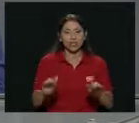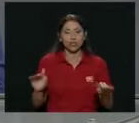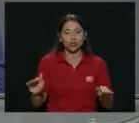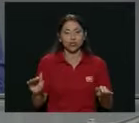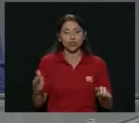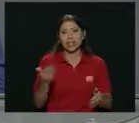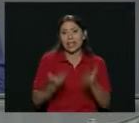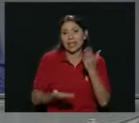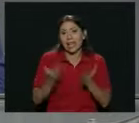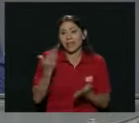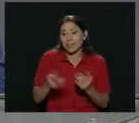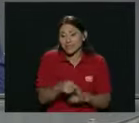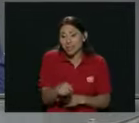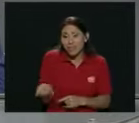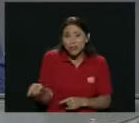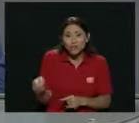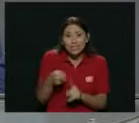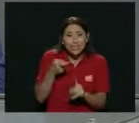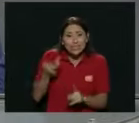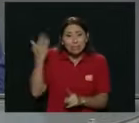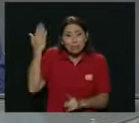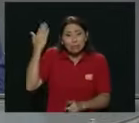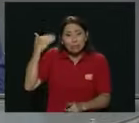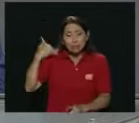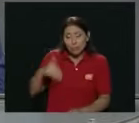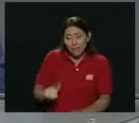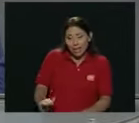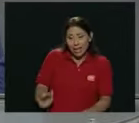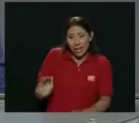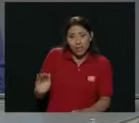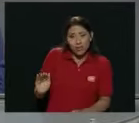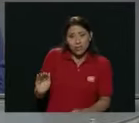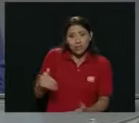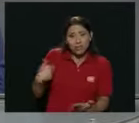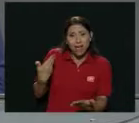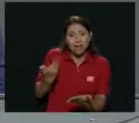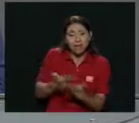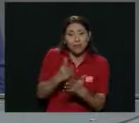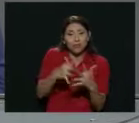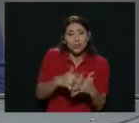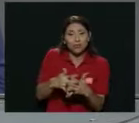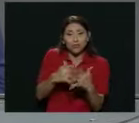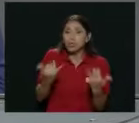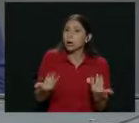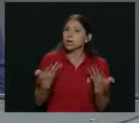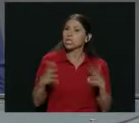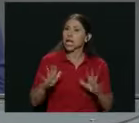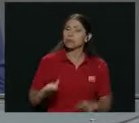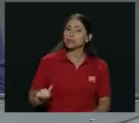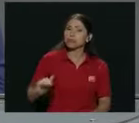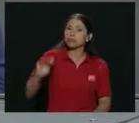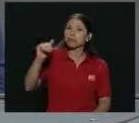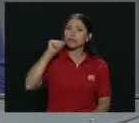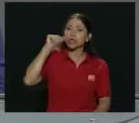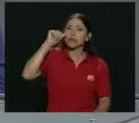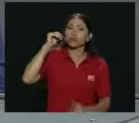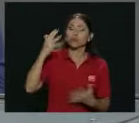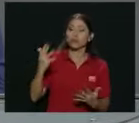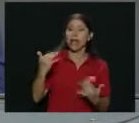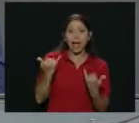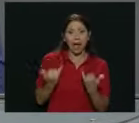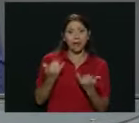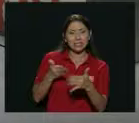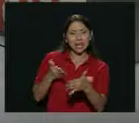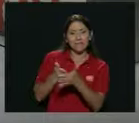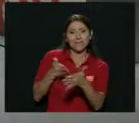que tal vez llegaron muy pequeños a los Estados Unidos y que también están siendo afectados por estas políticas.